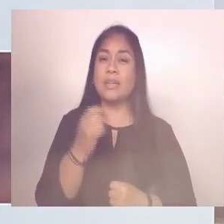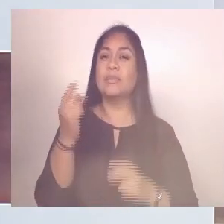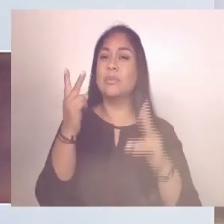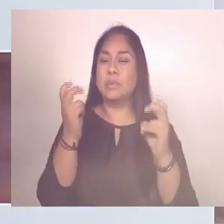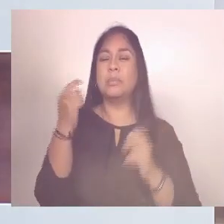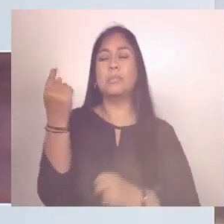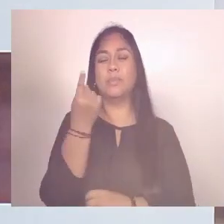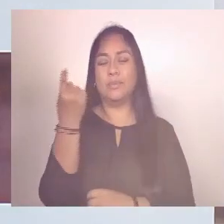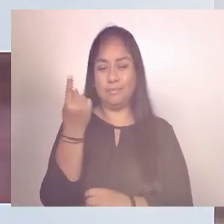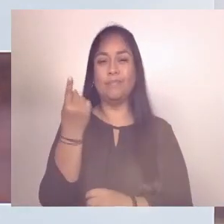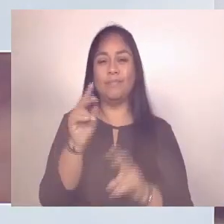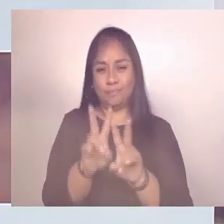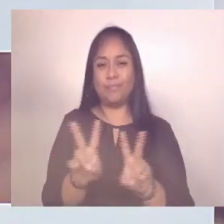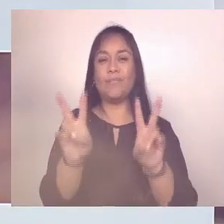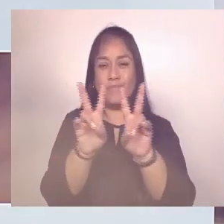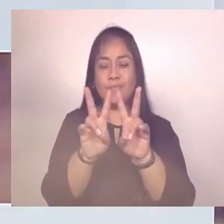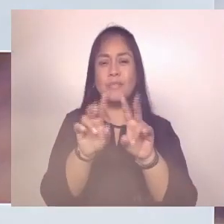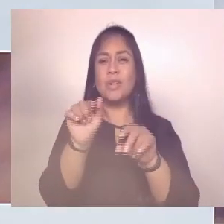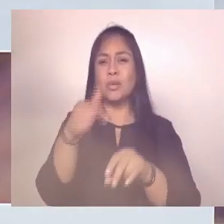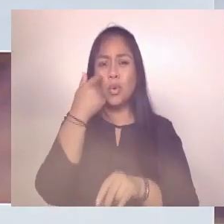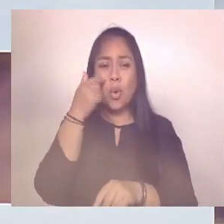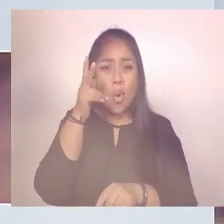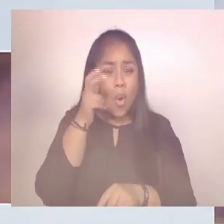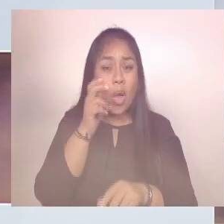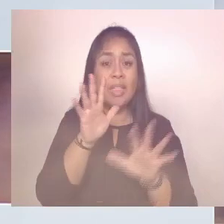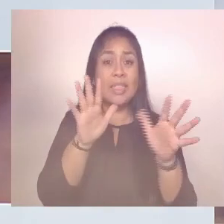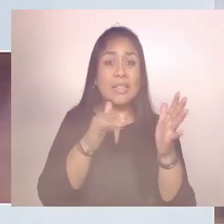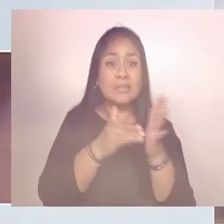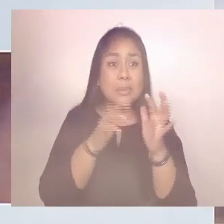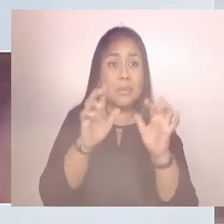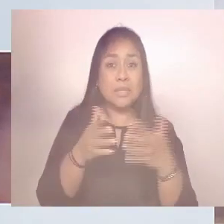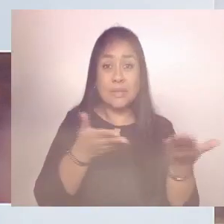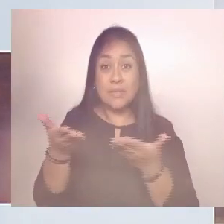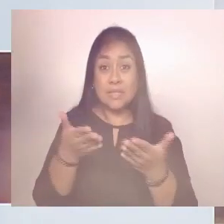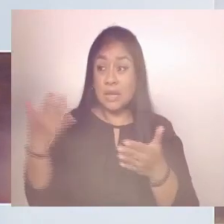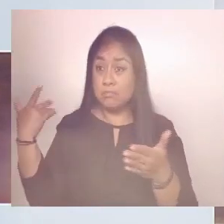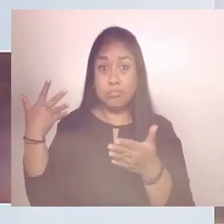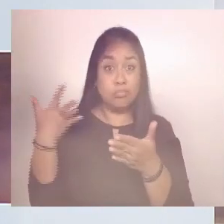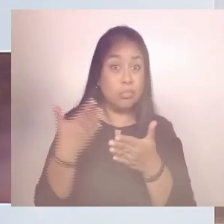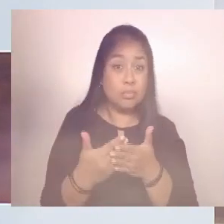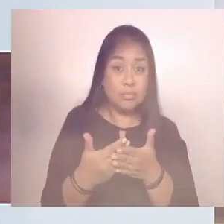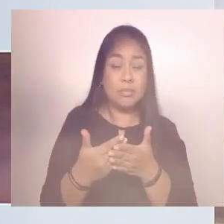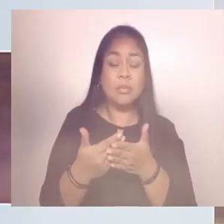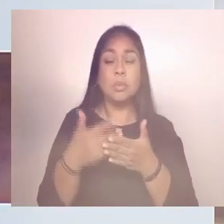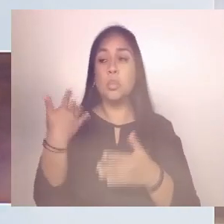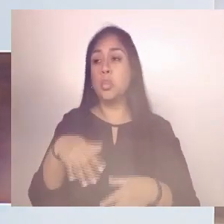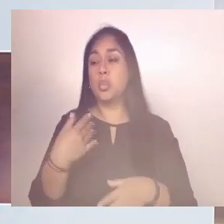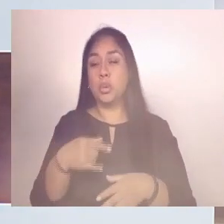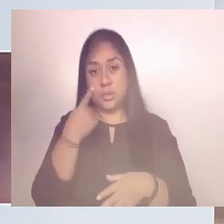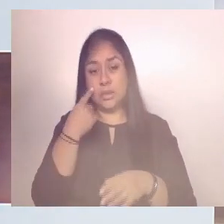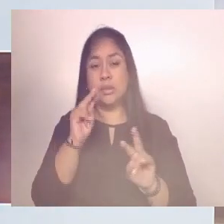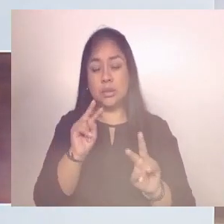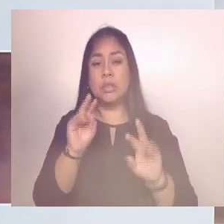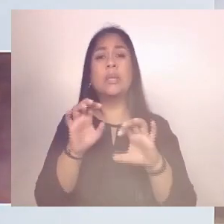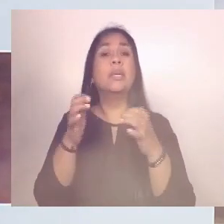mucho, ¿verdad? Escuché 10,000 personas atendidas este año, hasta lo que va del año, y